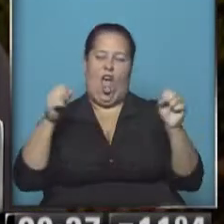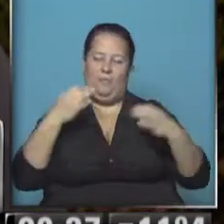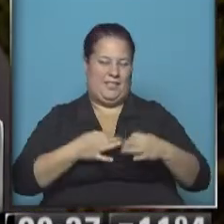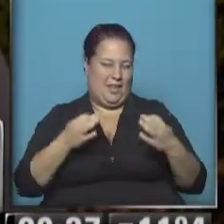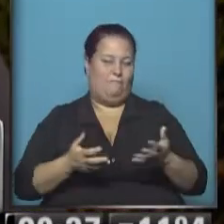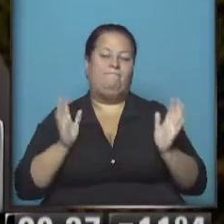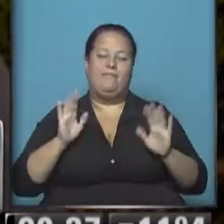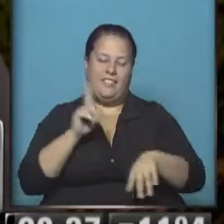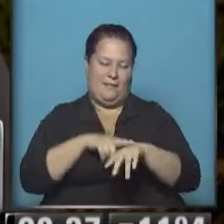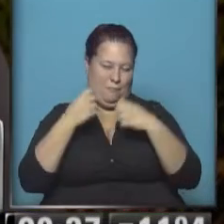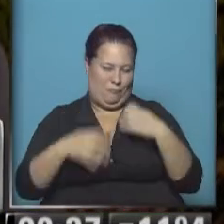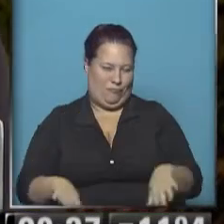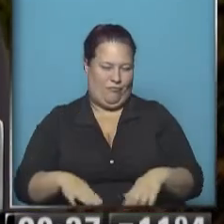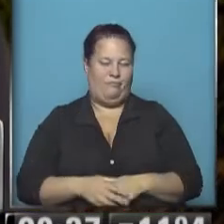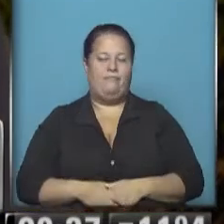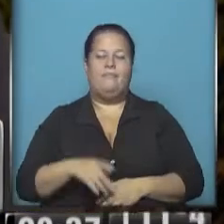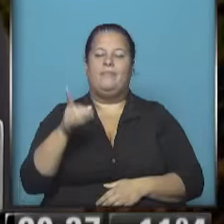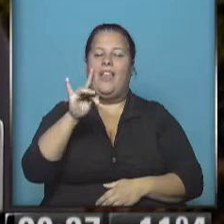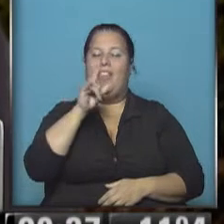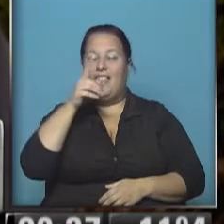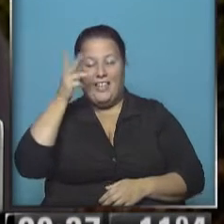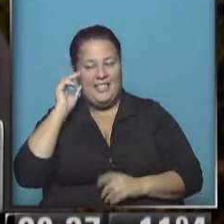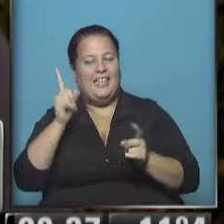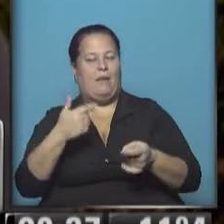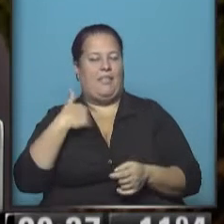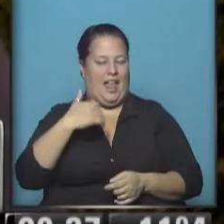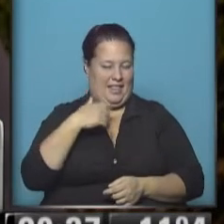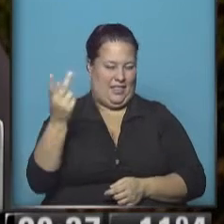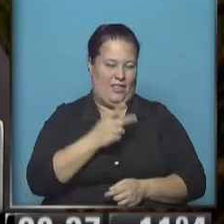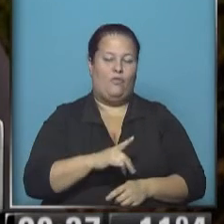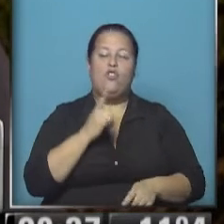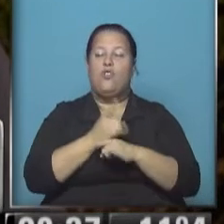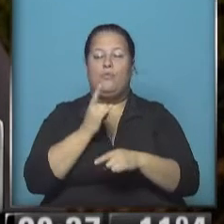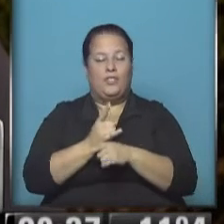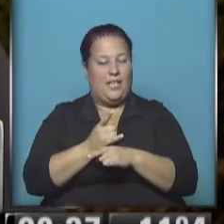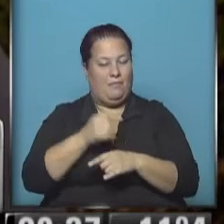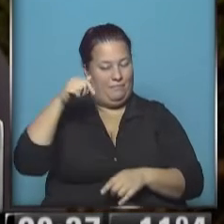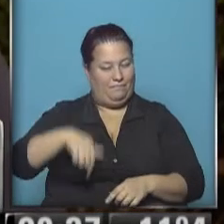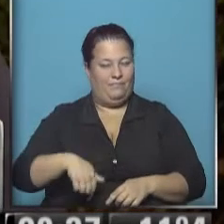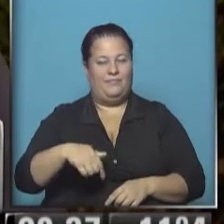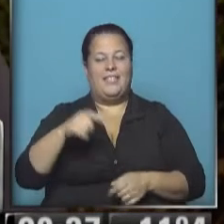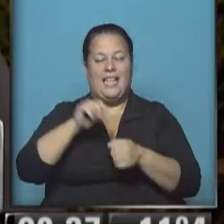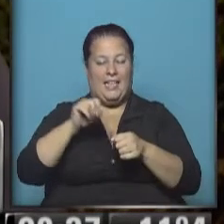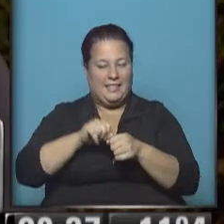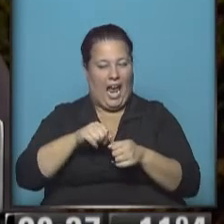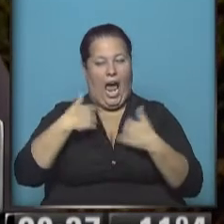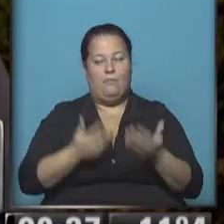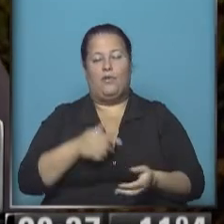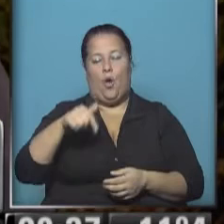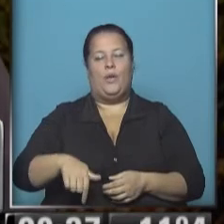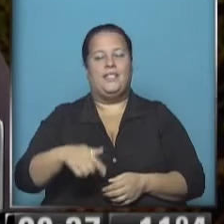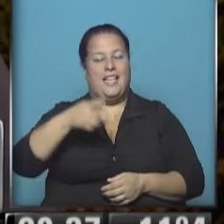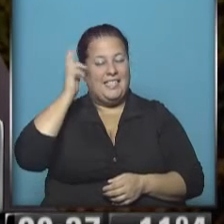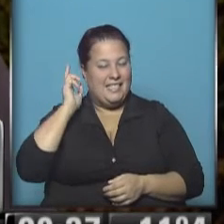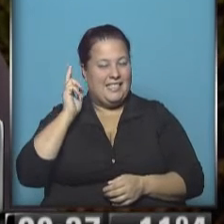así que tienen tiempo tanto sampaoli como martín o como siempre desde aquí desde santiago en esta oportunidad desde